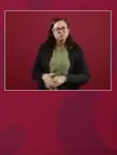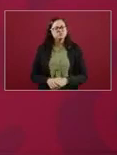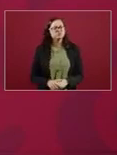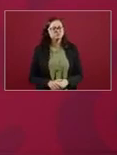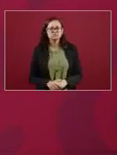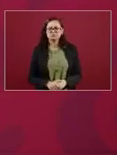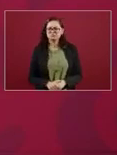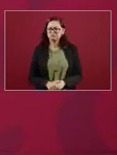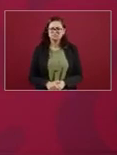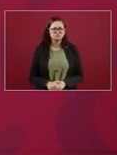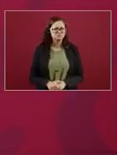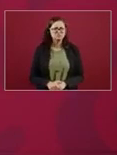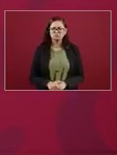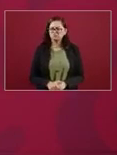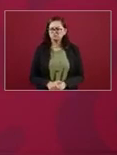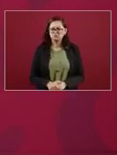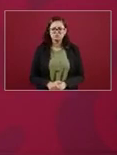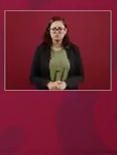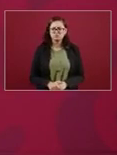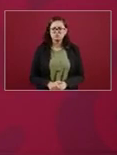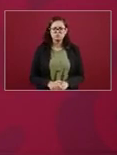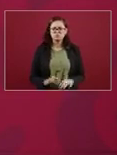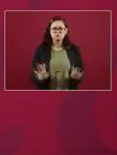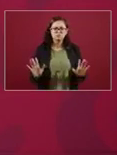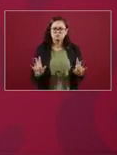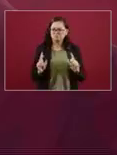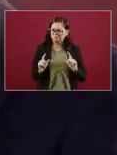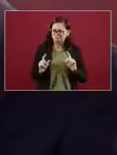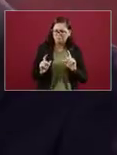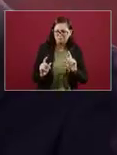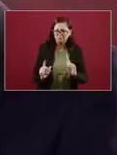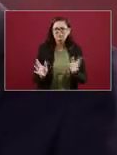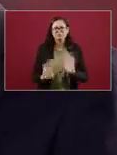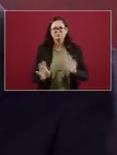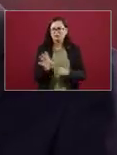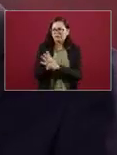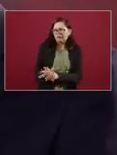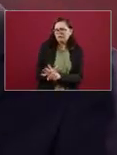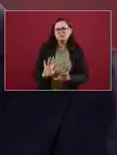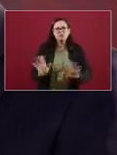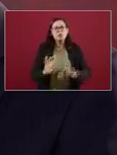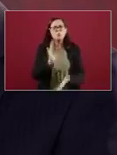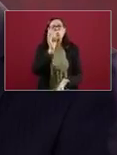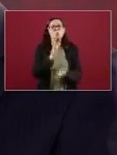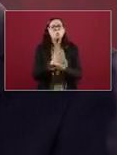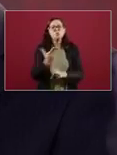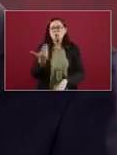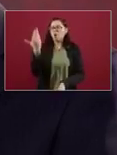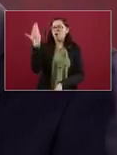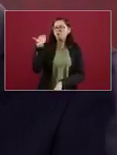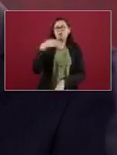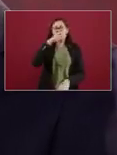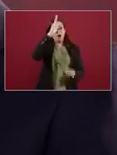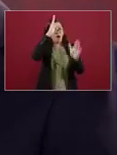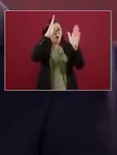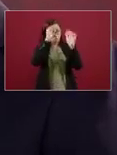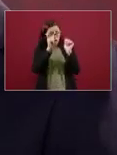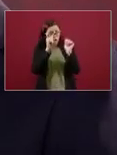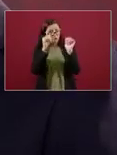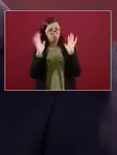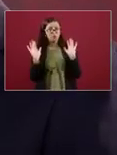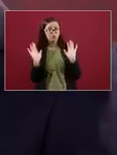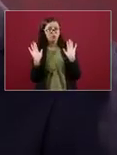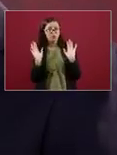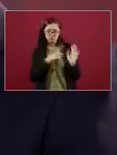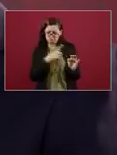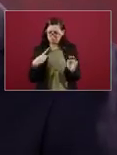es lo que se acordó y hay que cumplir, los acuerdos se cumplen y